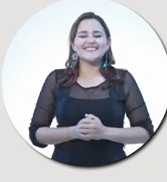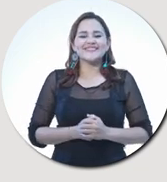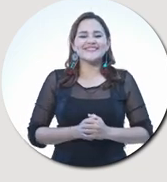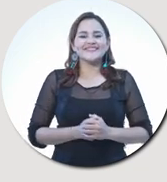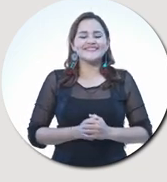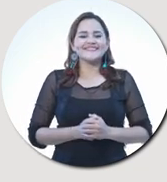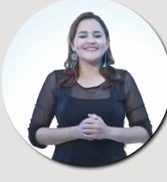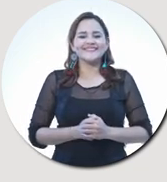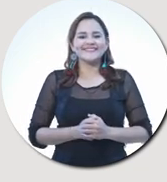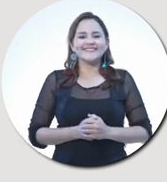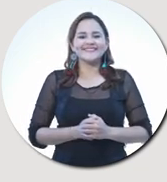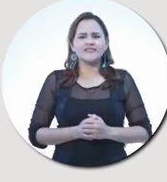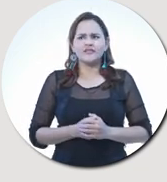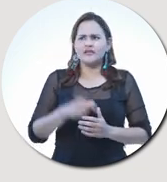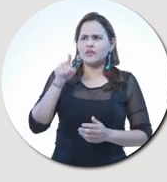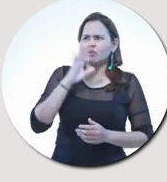Bienvenido.